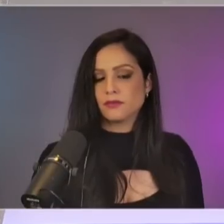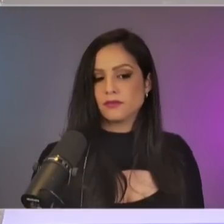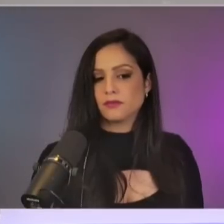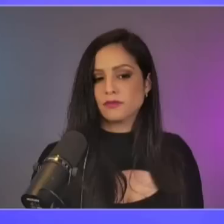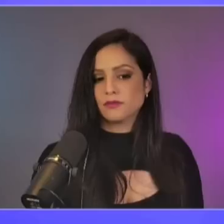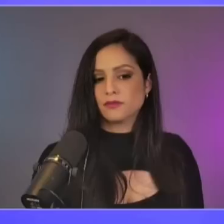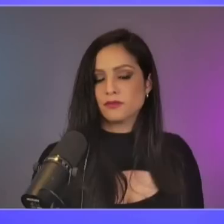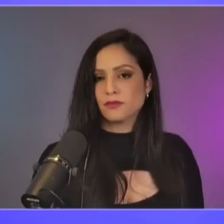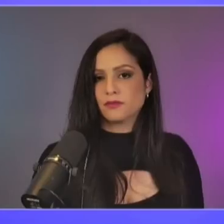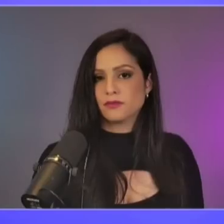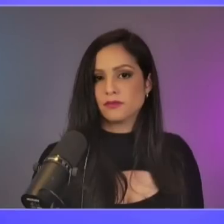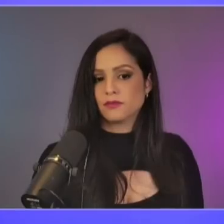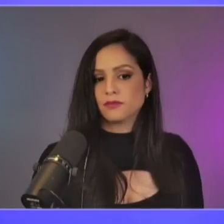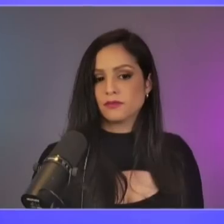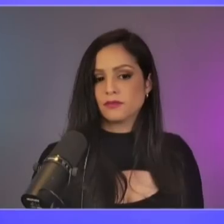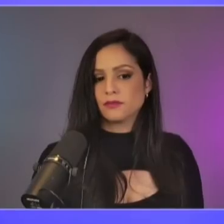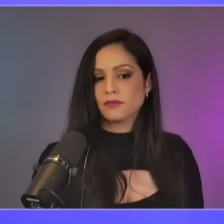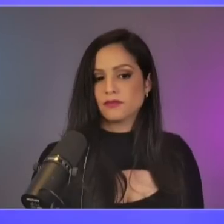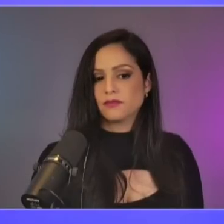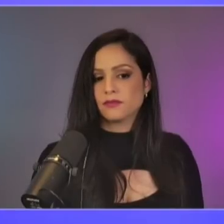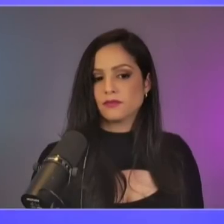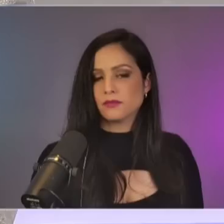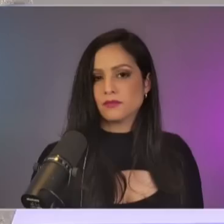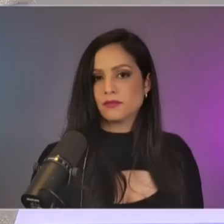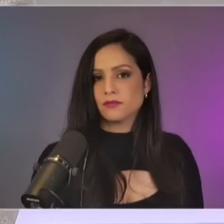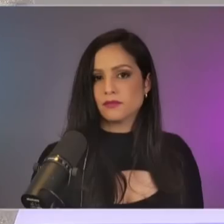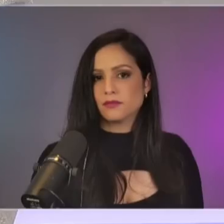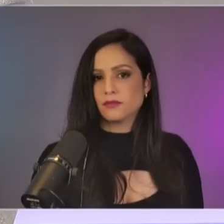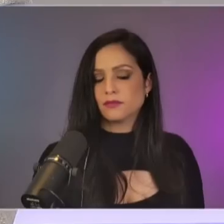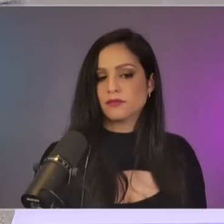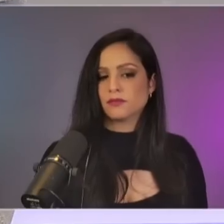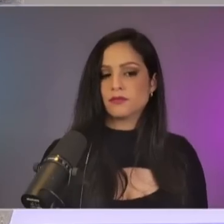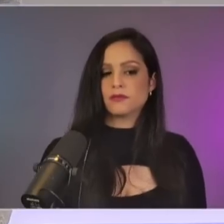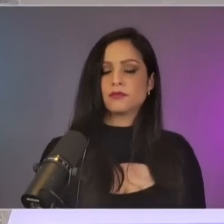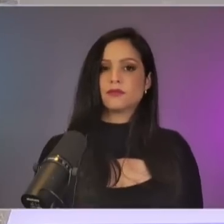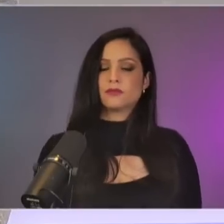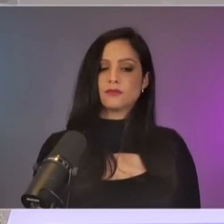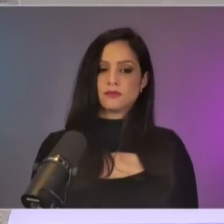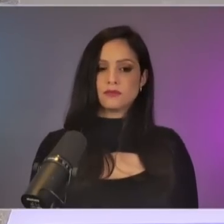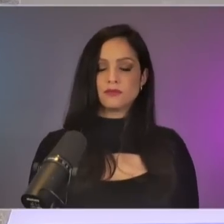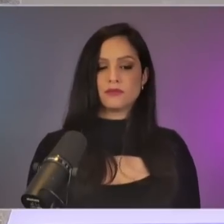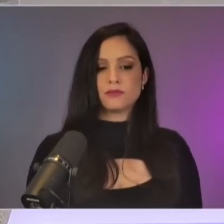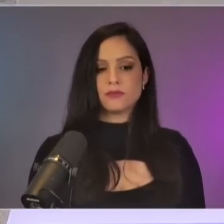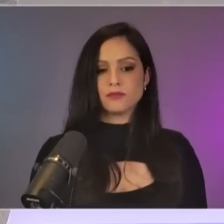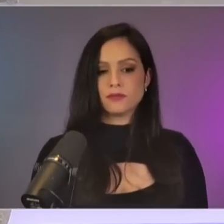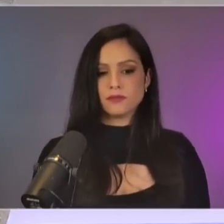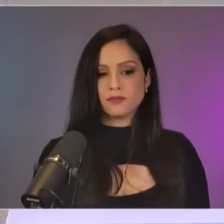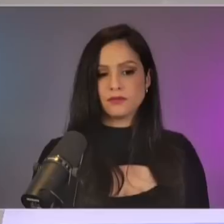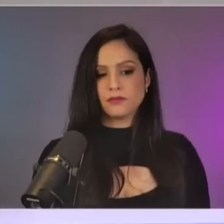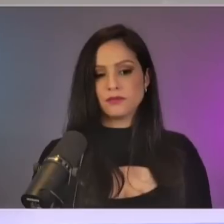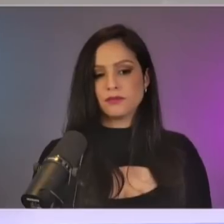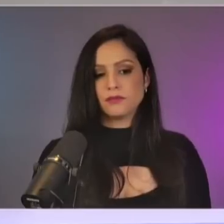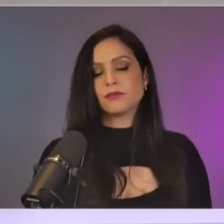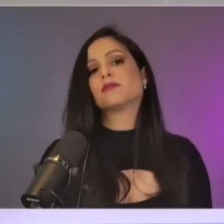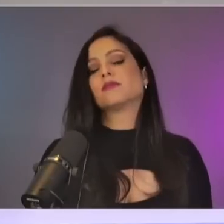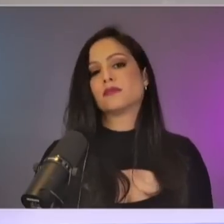me quedé por esa parte cuando tú llegas al país todos los cirujanos plásticos Generalmente tra comienzan a trabajar con con procedimiento mínimamente